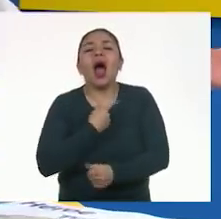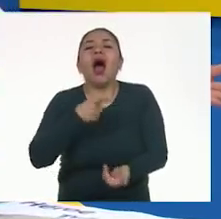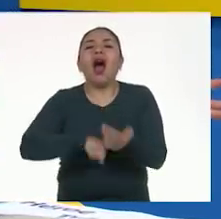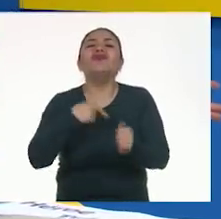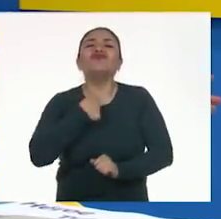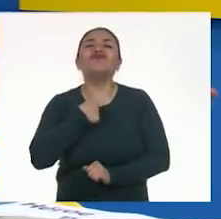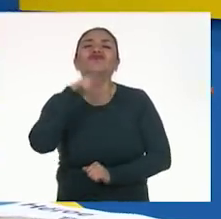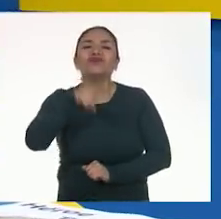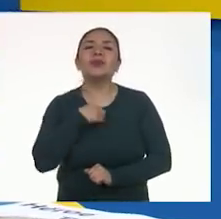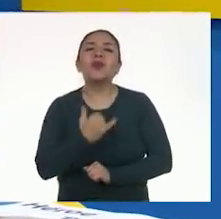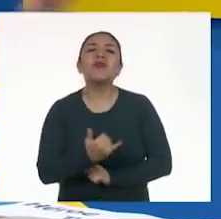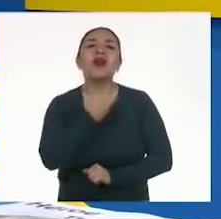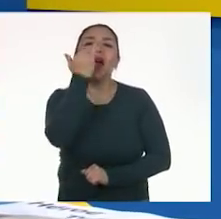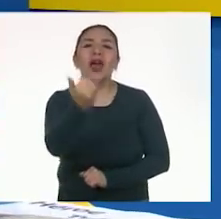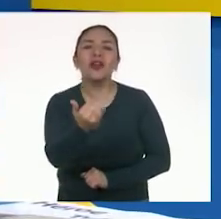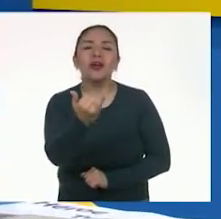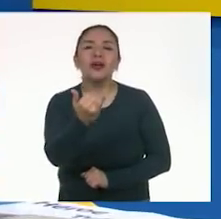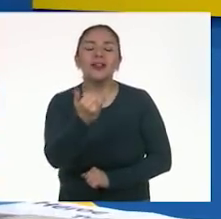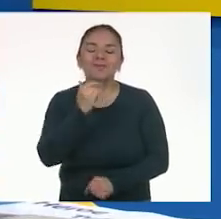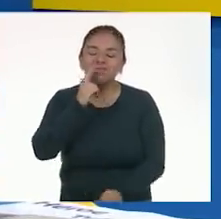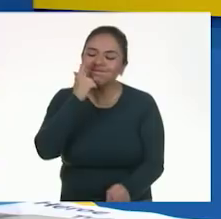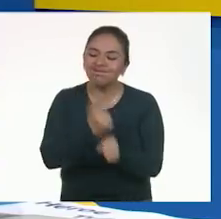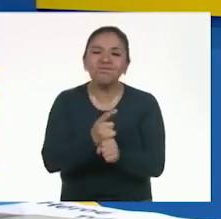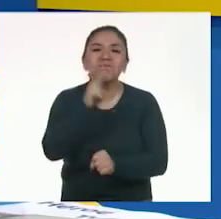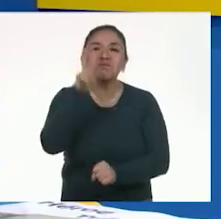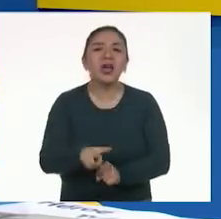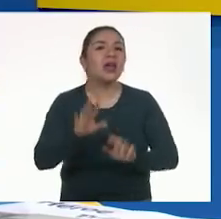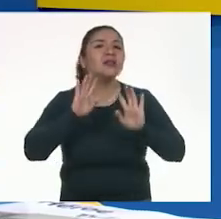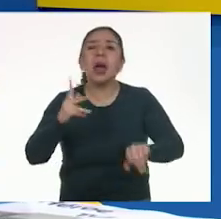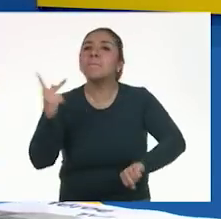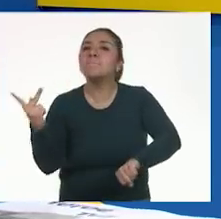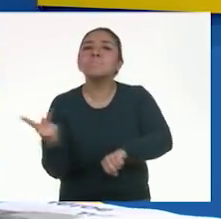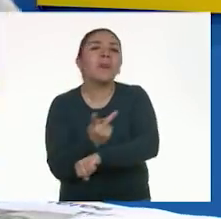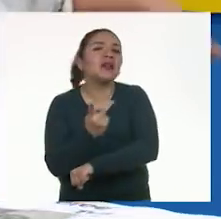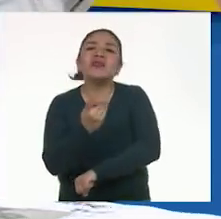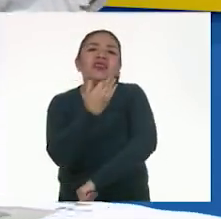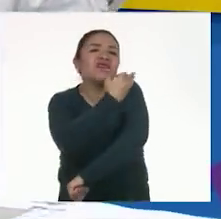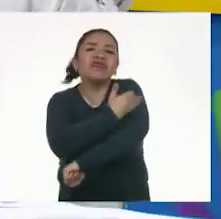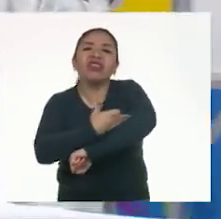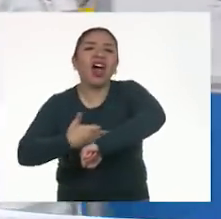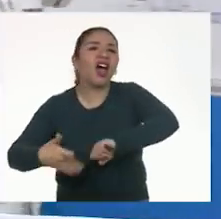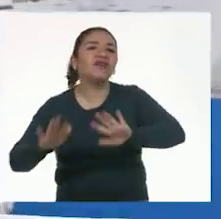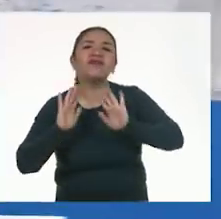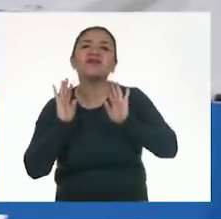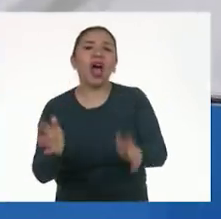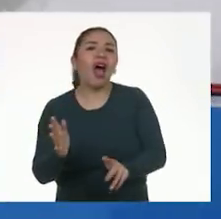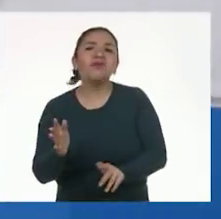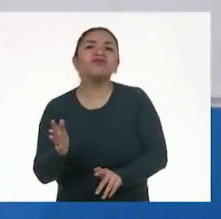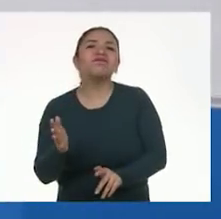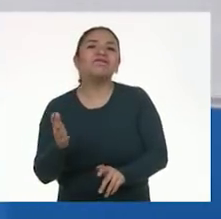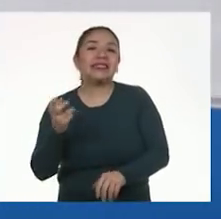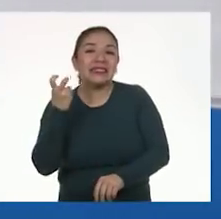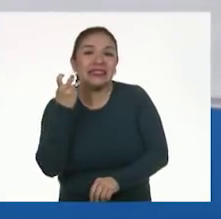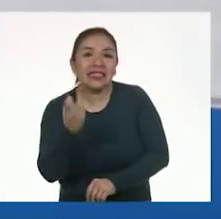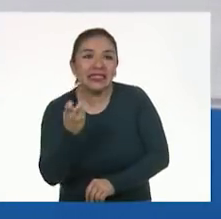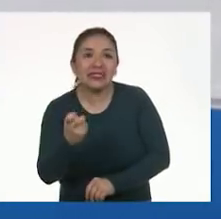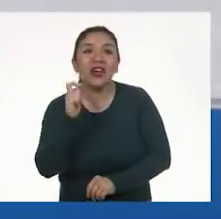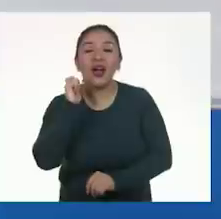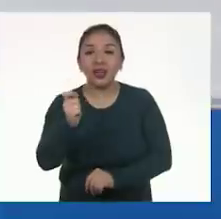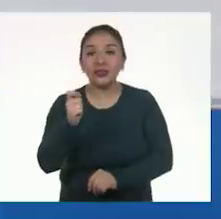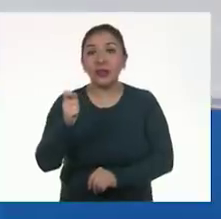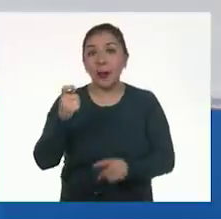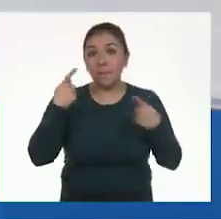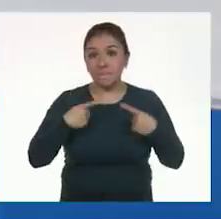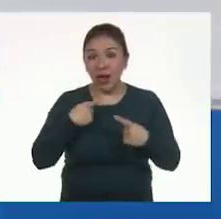que cometió. Y se da cuenta que la desgracia es inminente. Se llama, en el